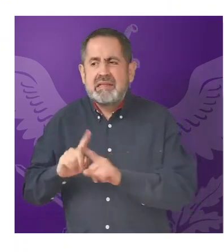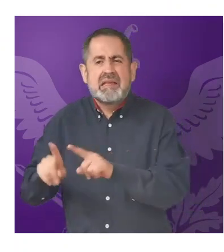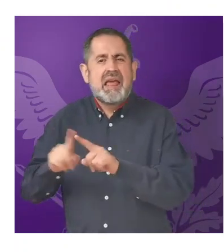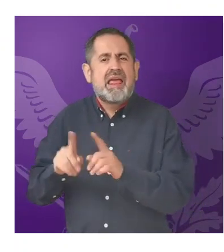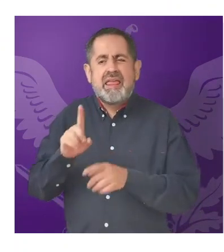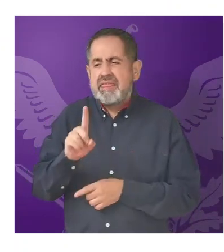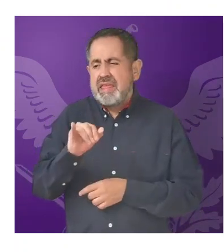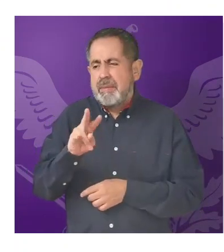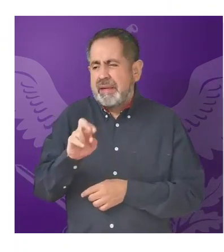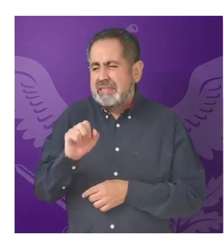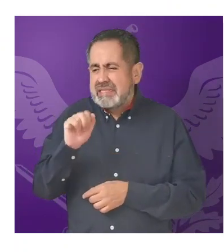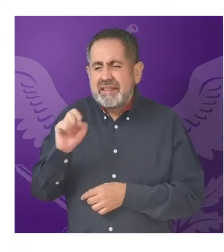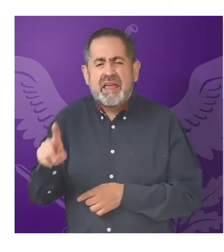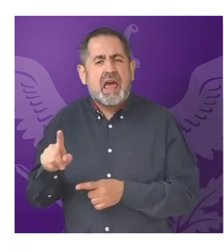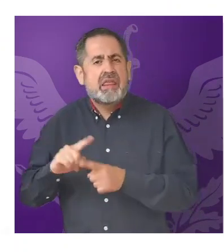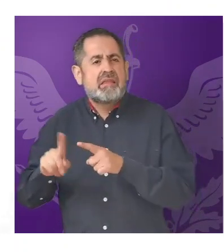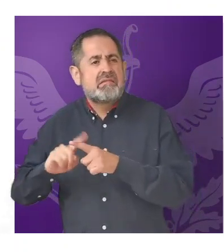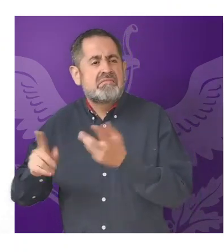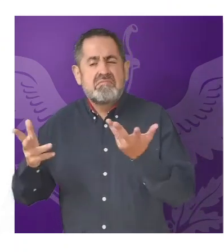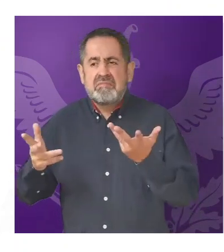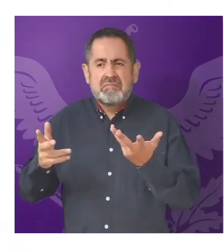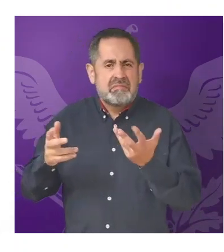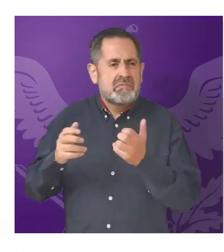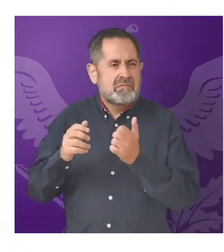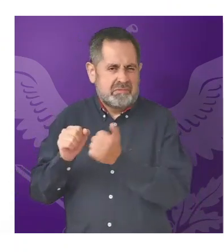diversas funcionales, viviendo con VIH.